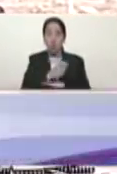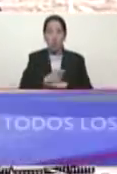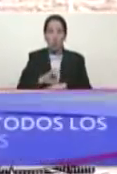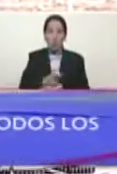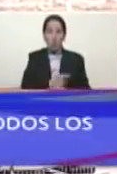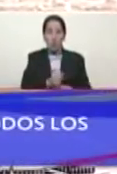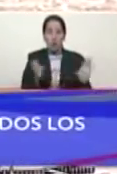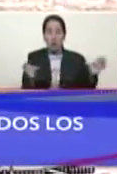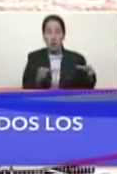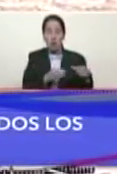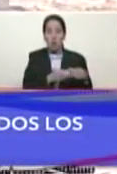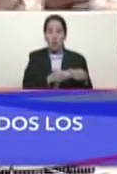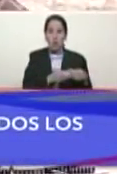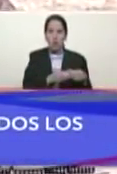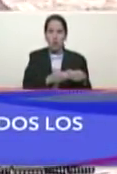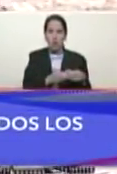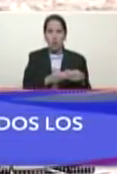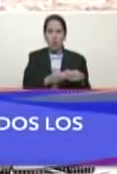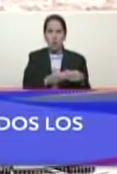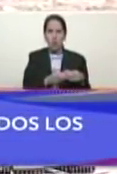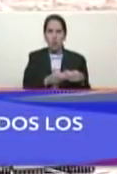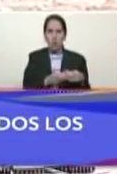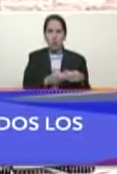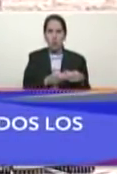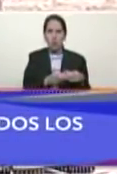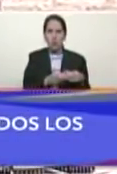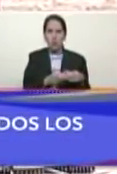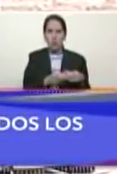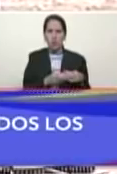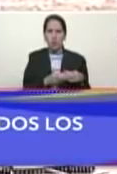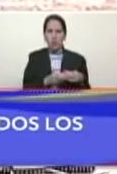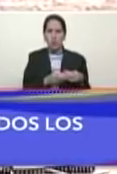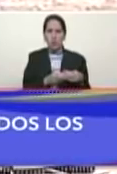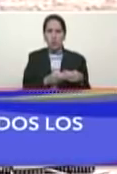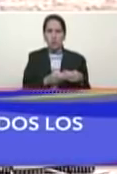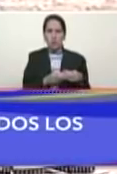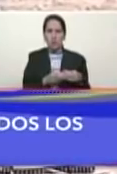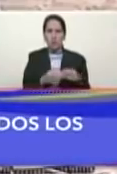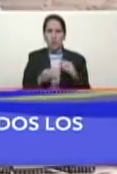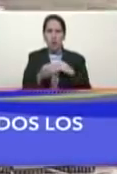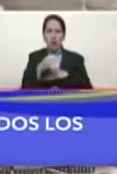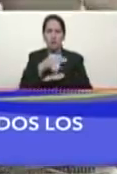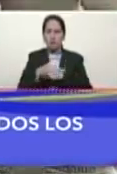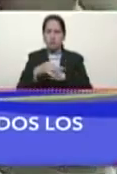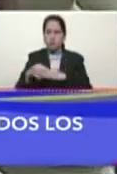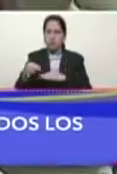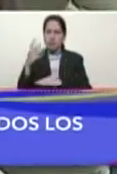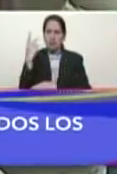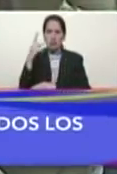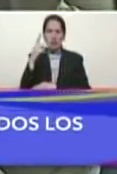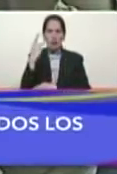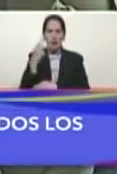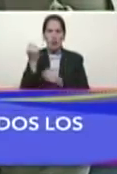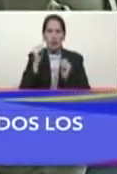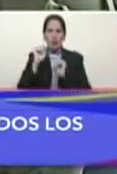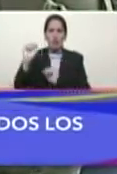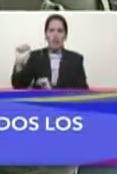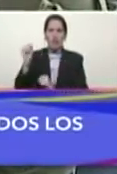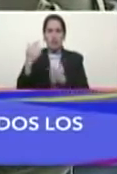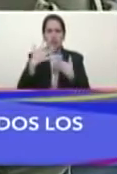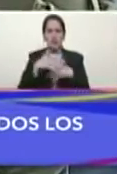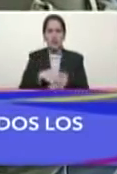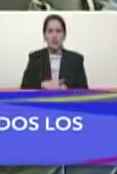desde el comandante, desde el Comando Estratégico Operacional, desde las regiones de defensa integral, desde las zonas de defensa